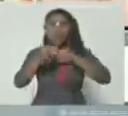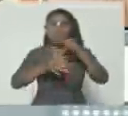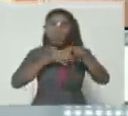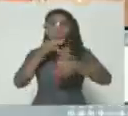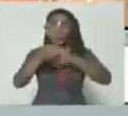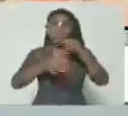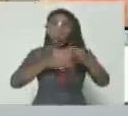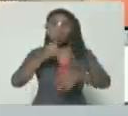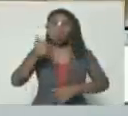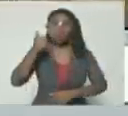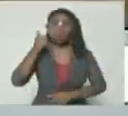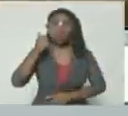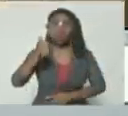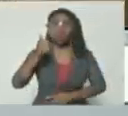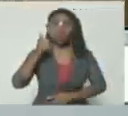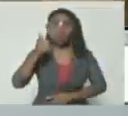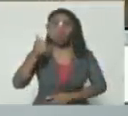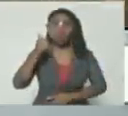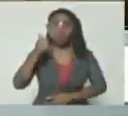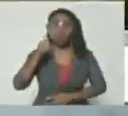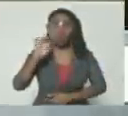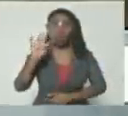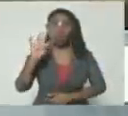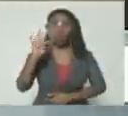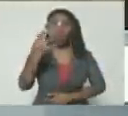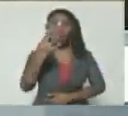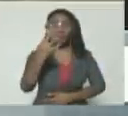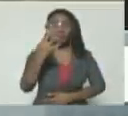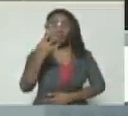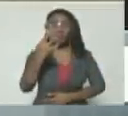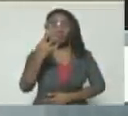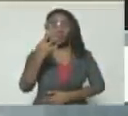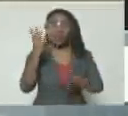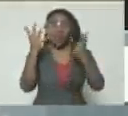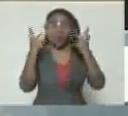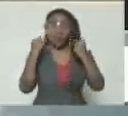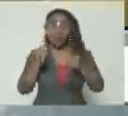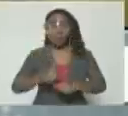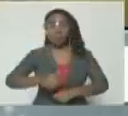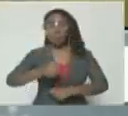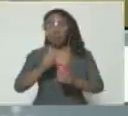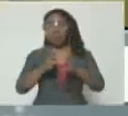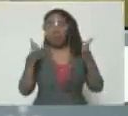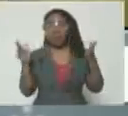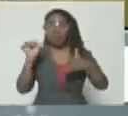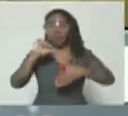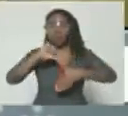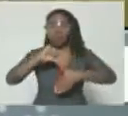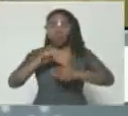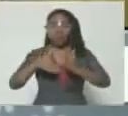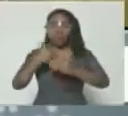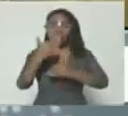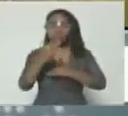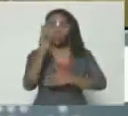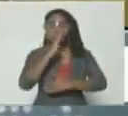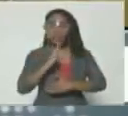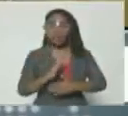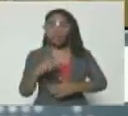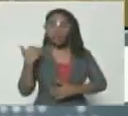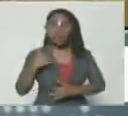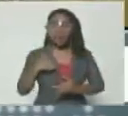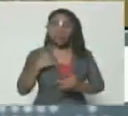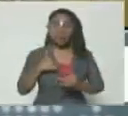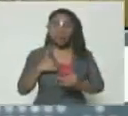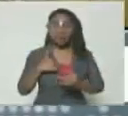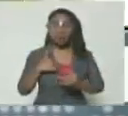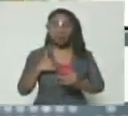bien, ¿no?, es el cuarto rebaño más grande en Sudamérica, después del Brasil, Argentina